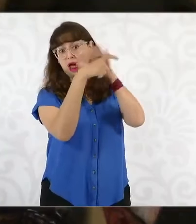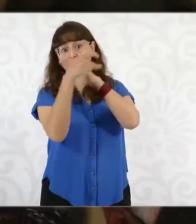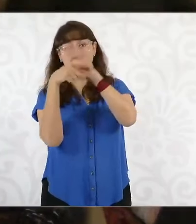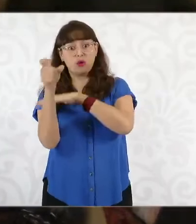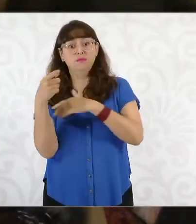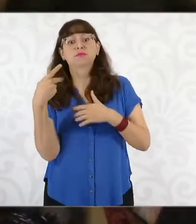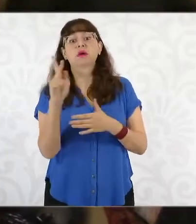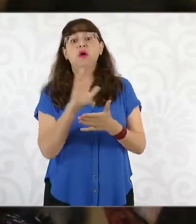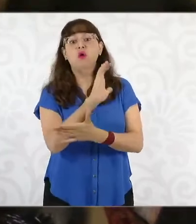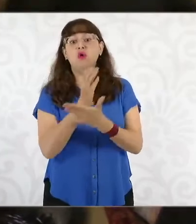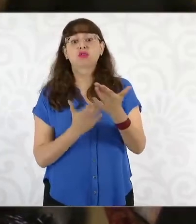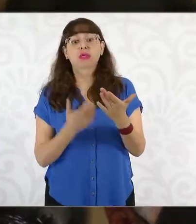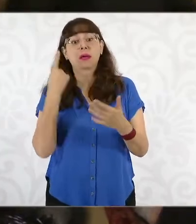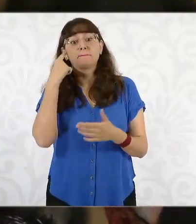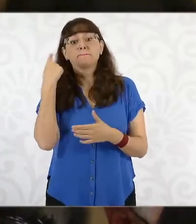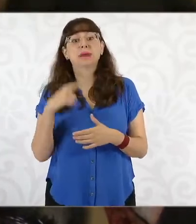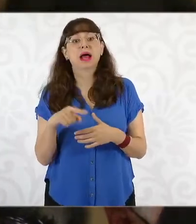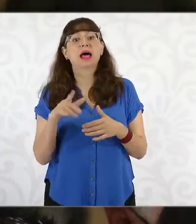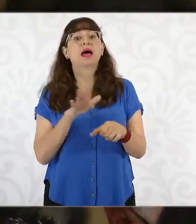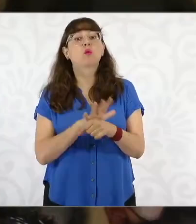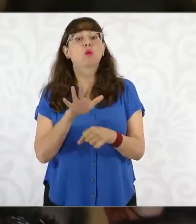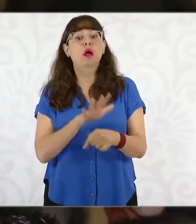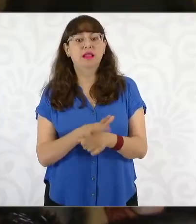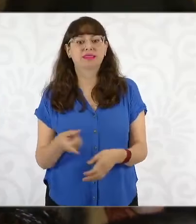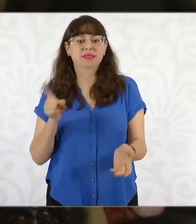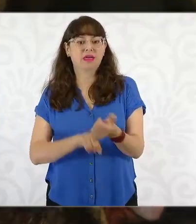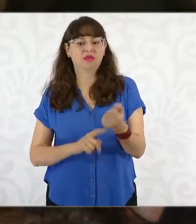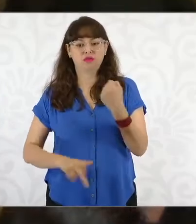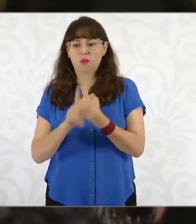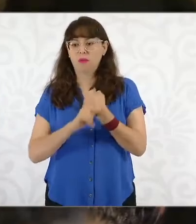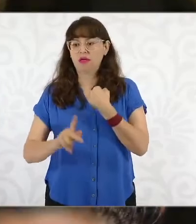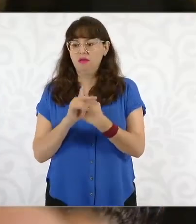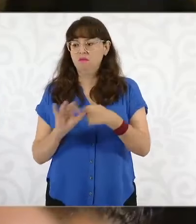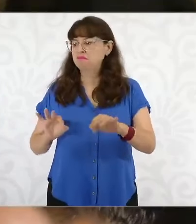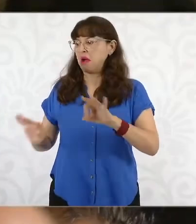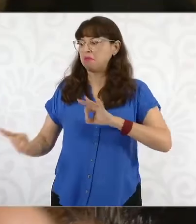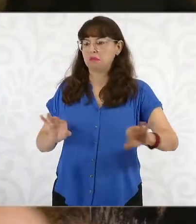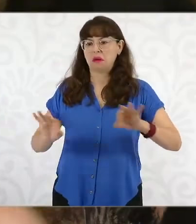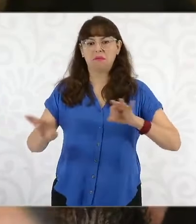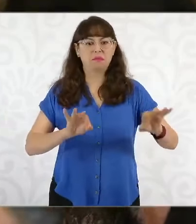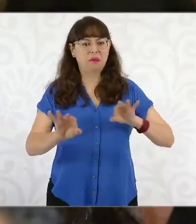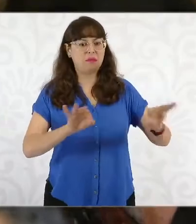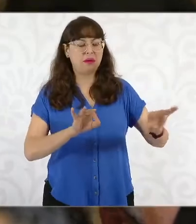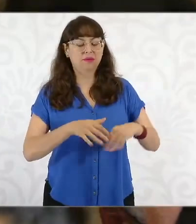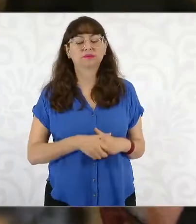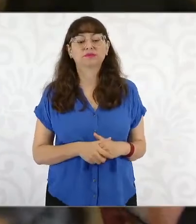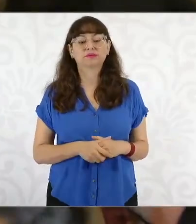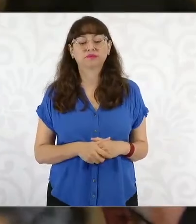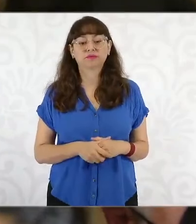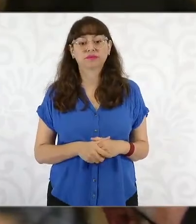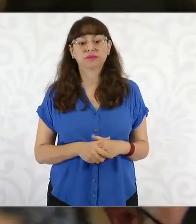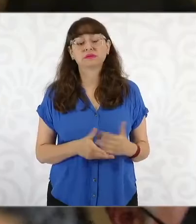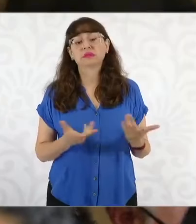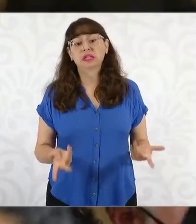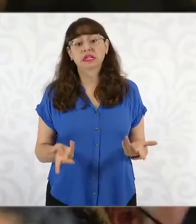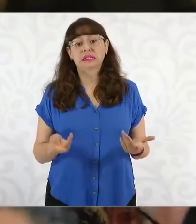los contratos pues son para influir adentro de la vida política de distintos países. ¿Es posible